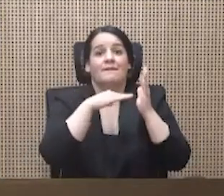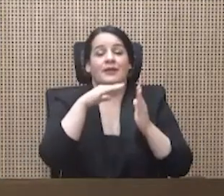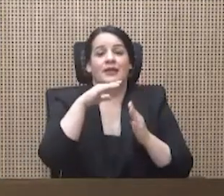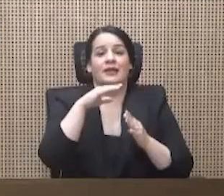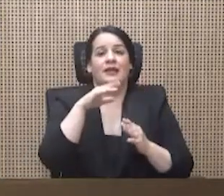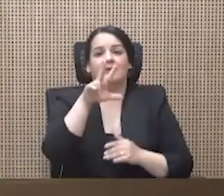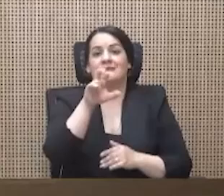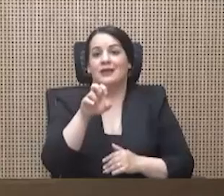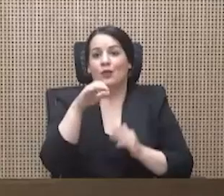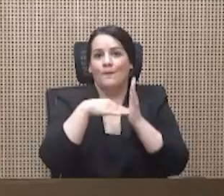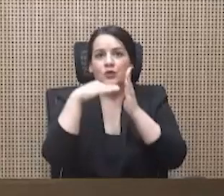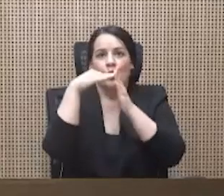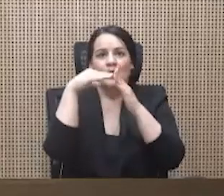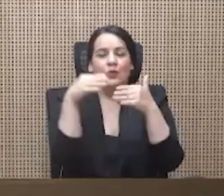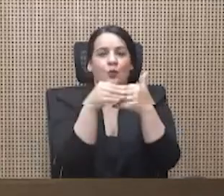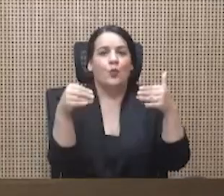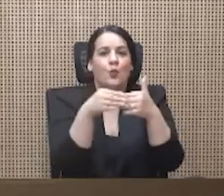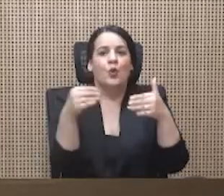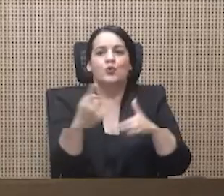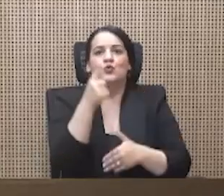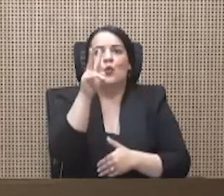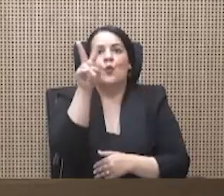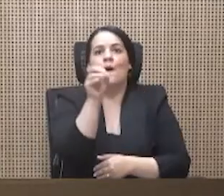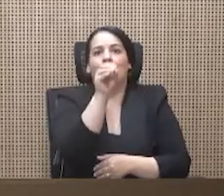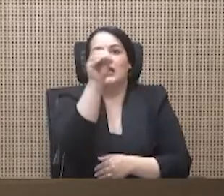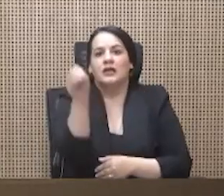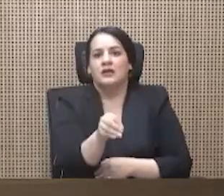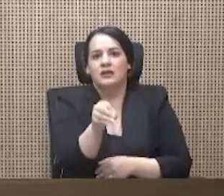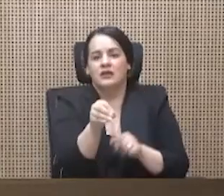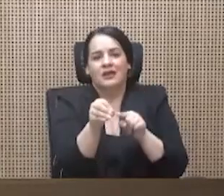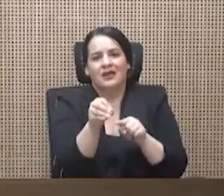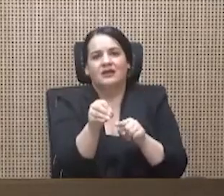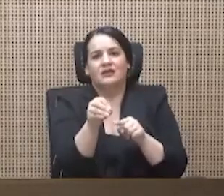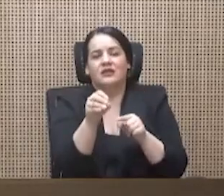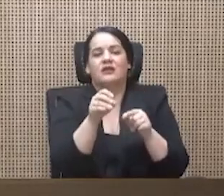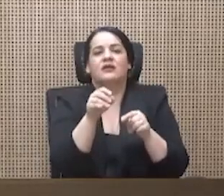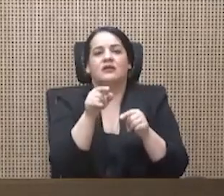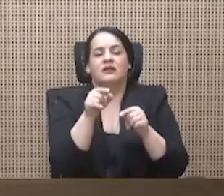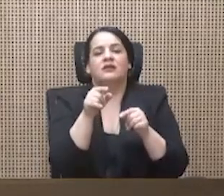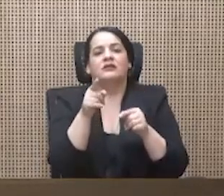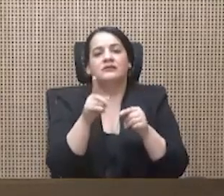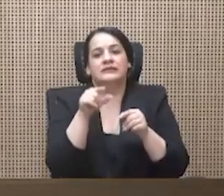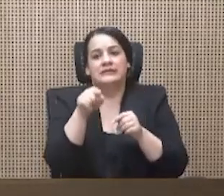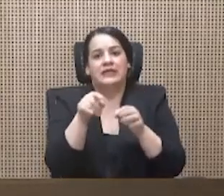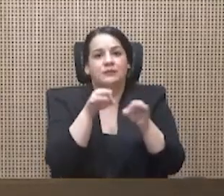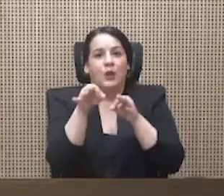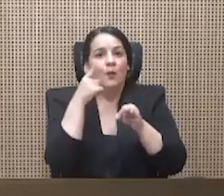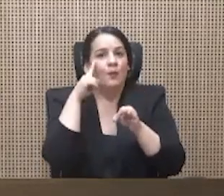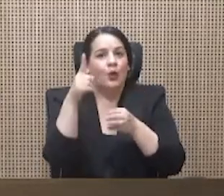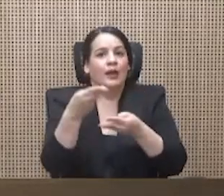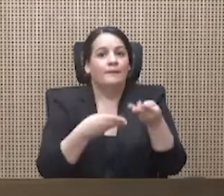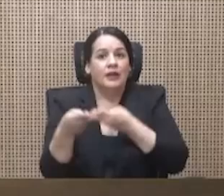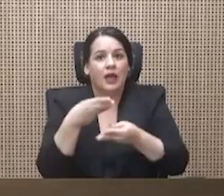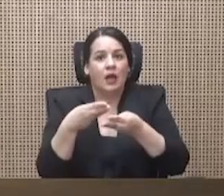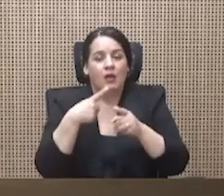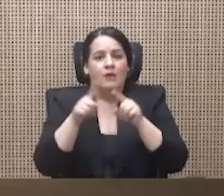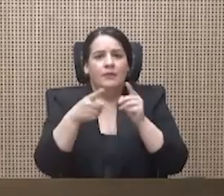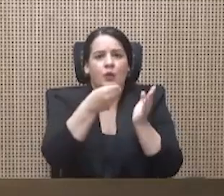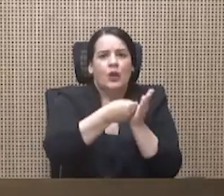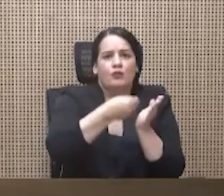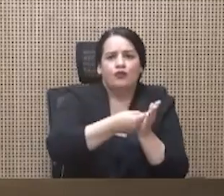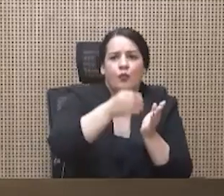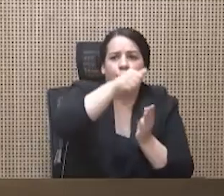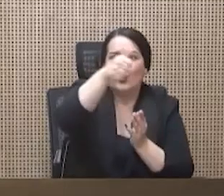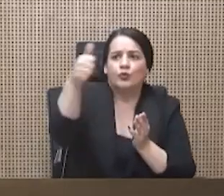dólares, solo el 20% se explica por el mercado. Pero en el rubro de otros hay